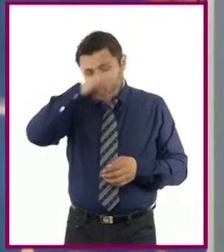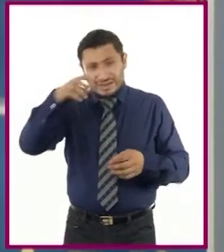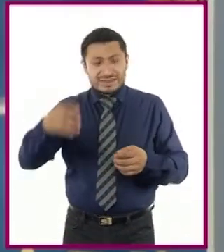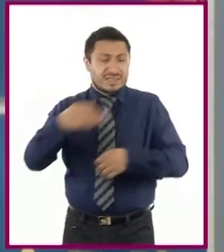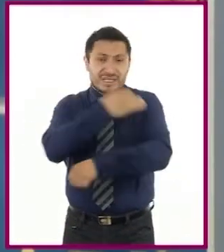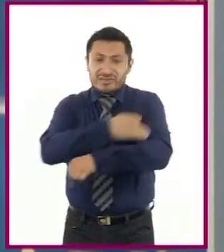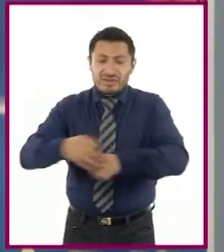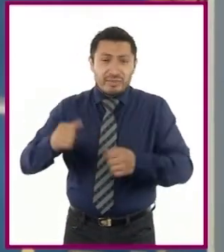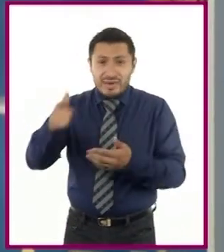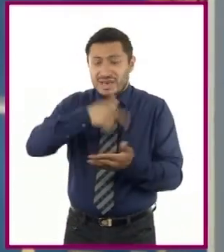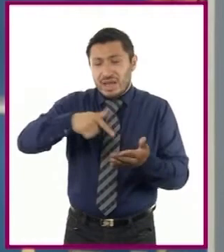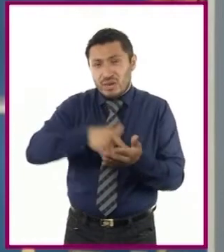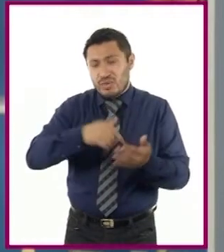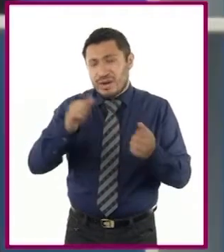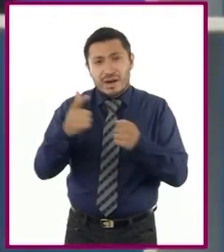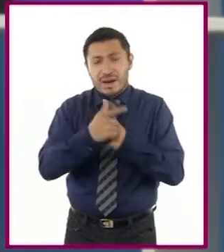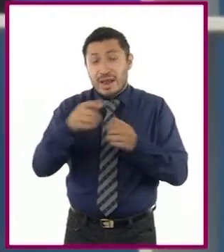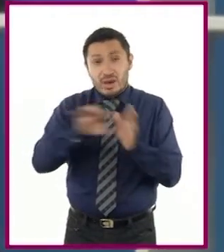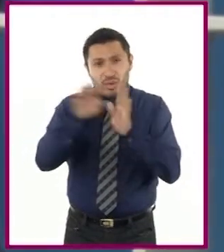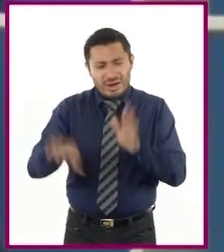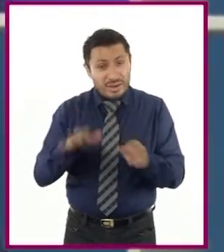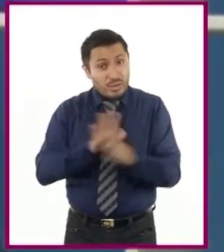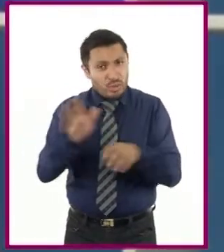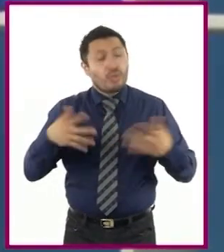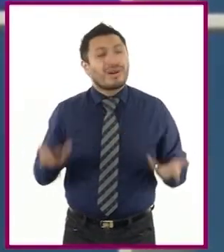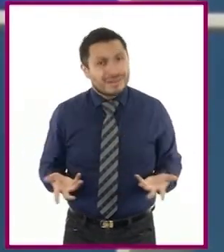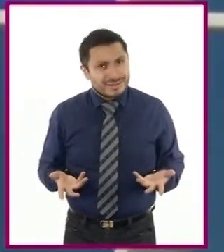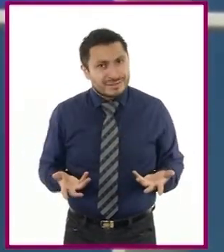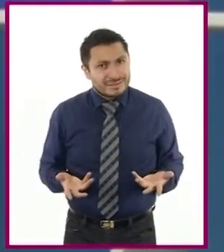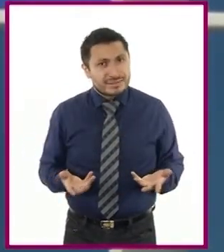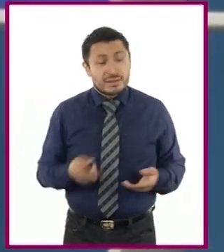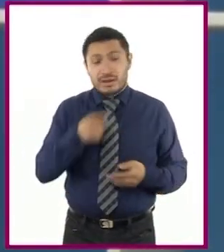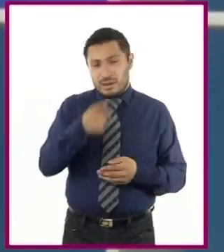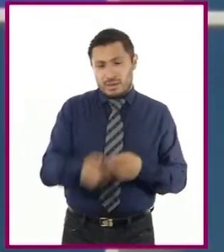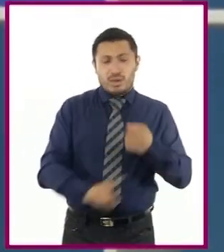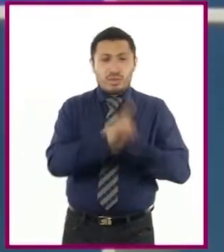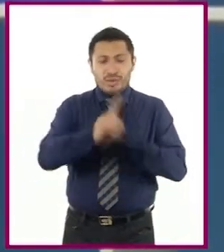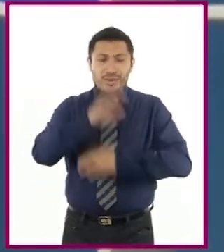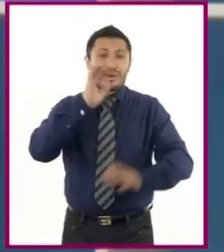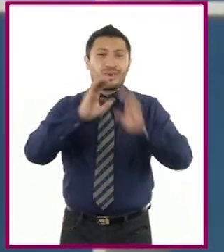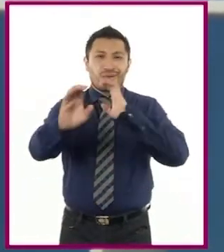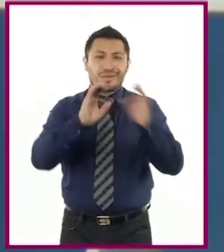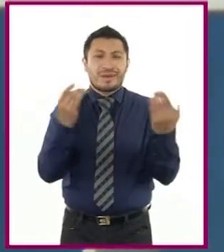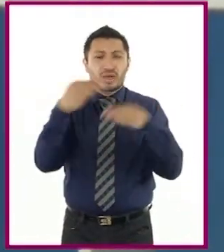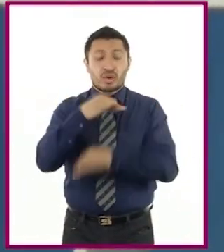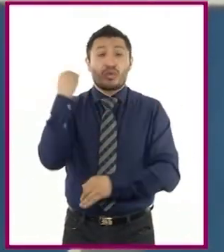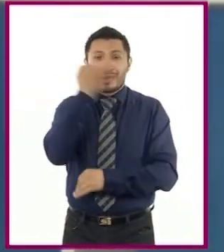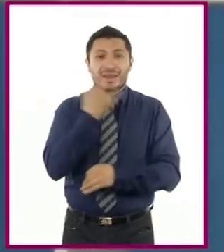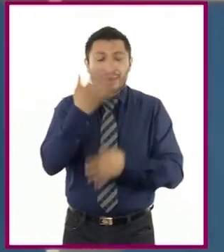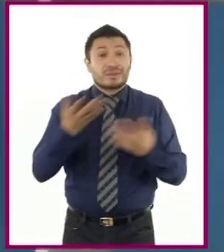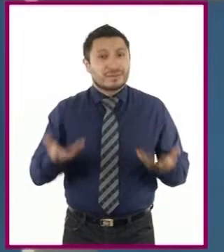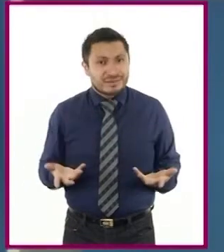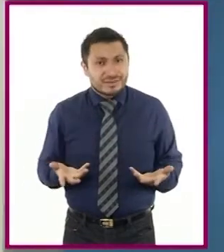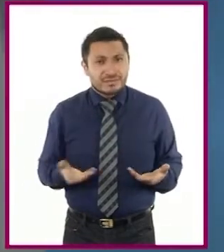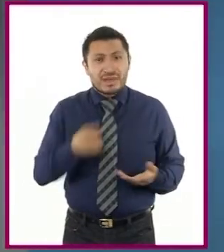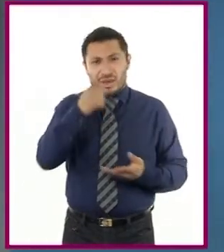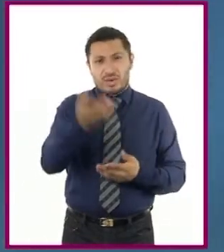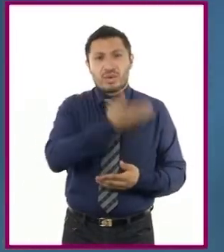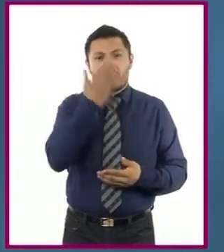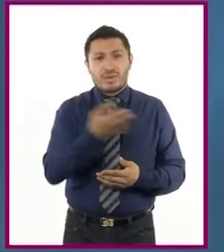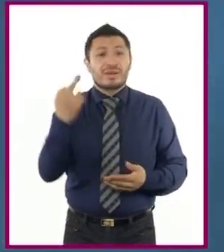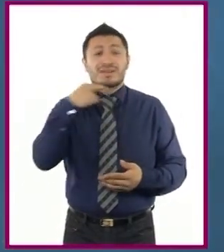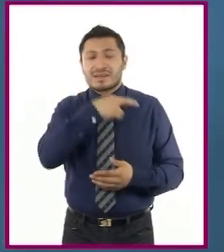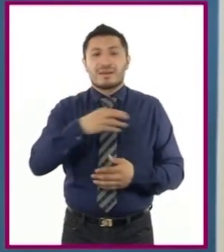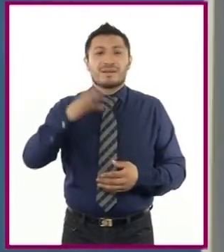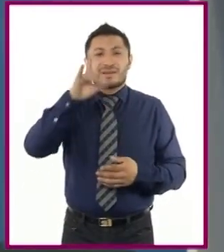familiares? ¿Nos podrías dar un ejemplo? ¿Tuviste problemas de comunicación referente al idioma? ¿Te adaptaste rápido al